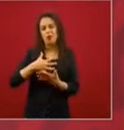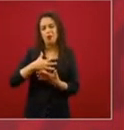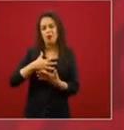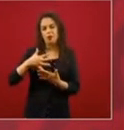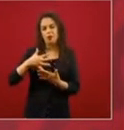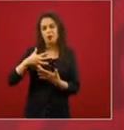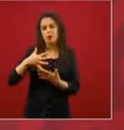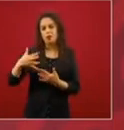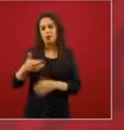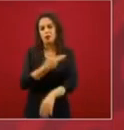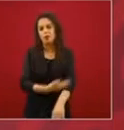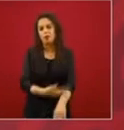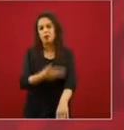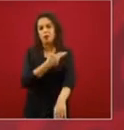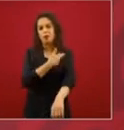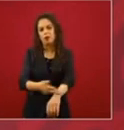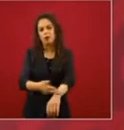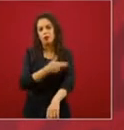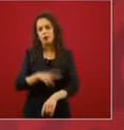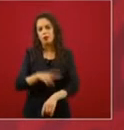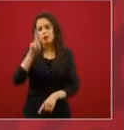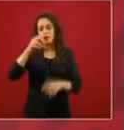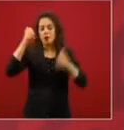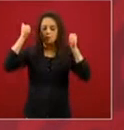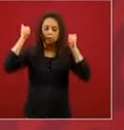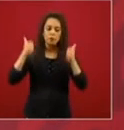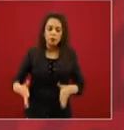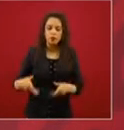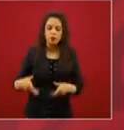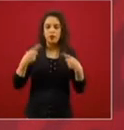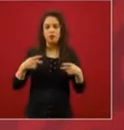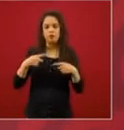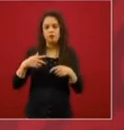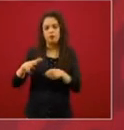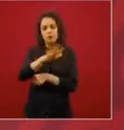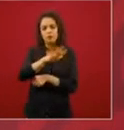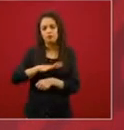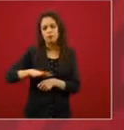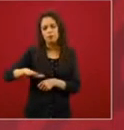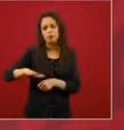y le cuesta mucho al pueblo mantener al gobierno.